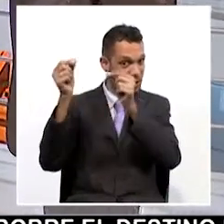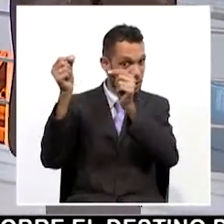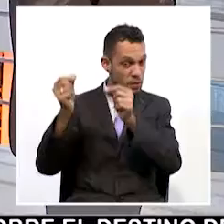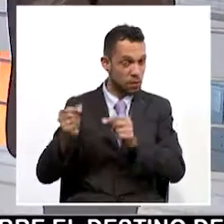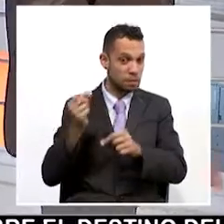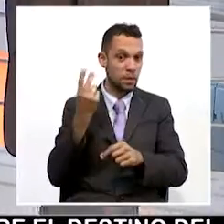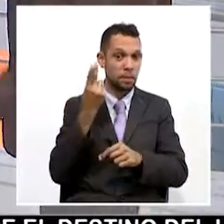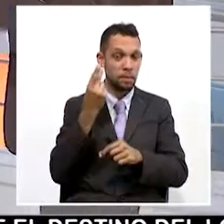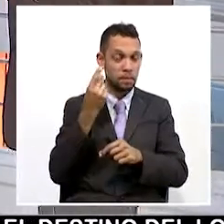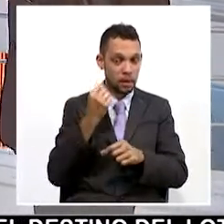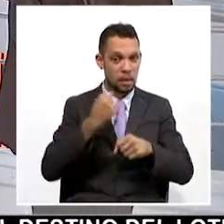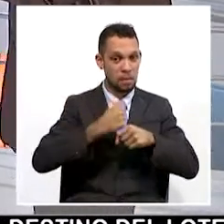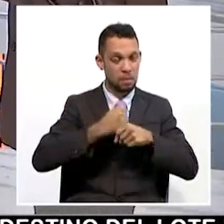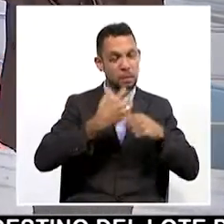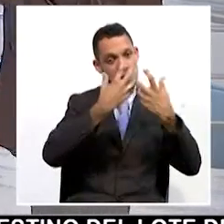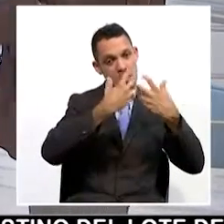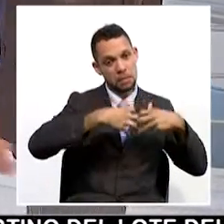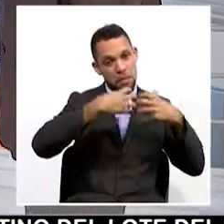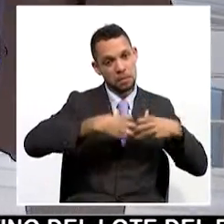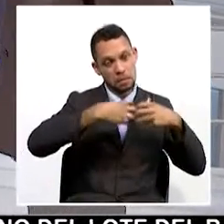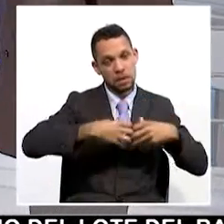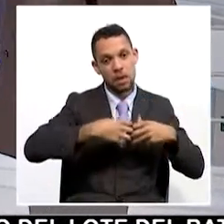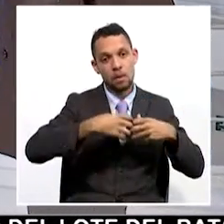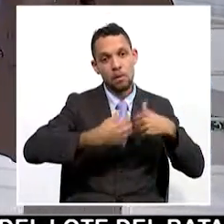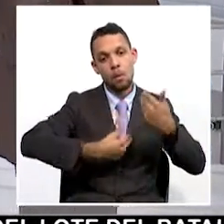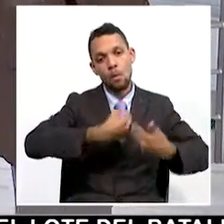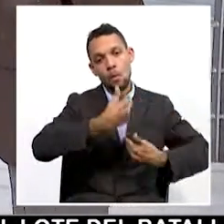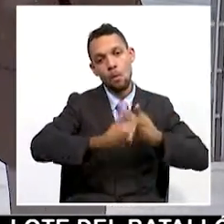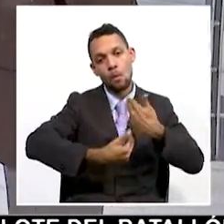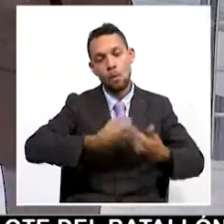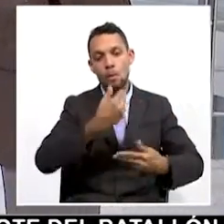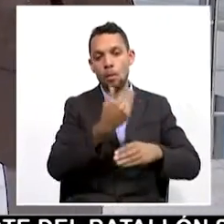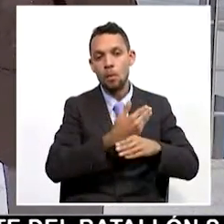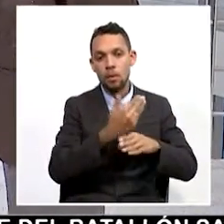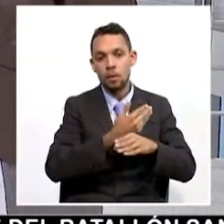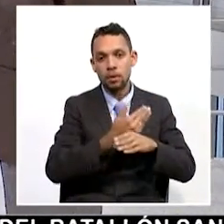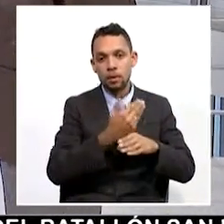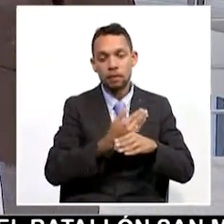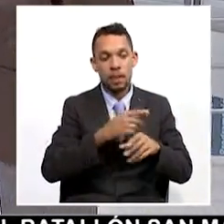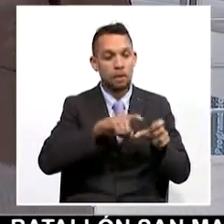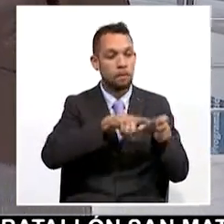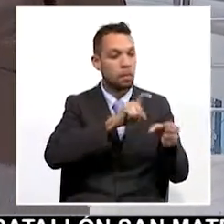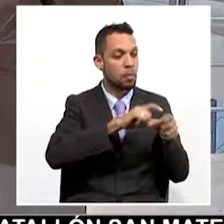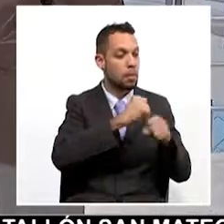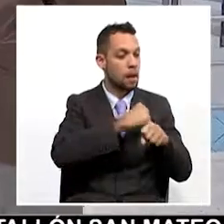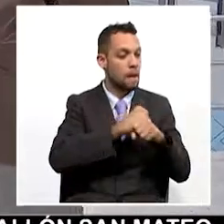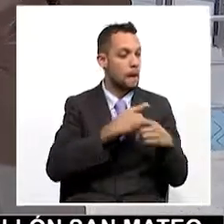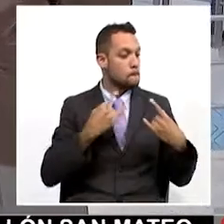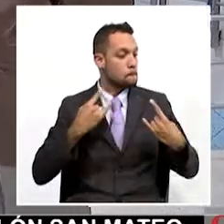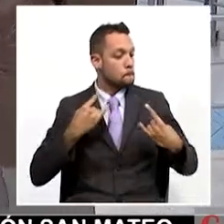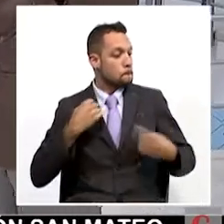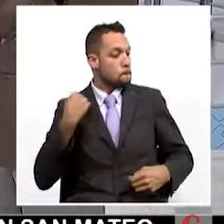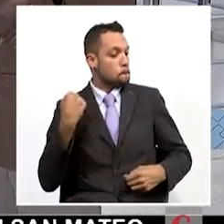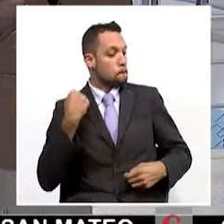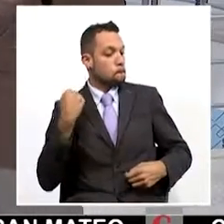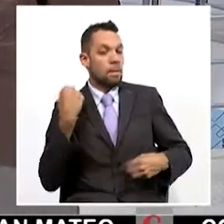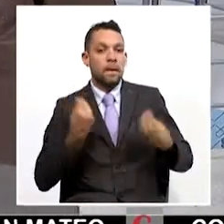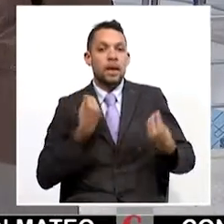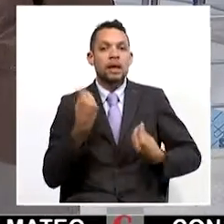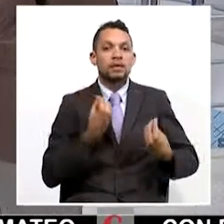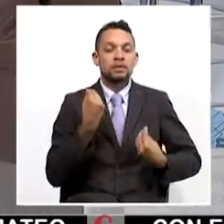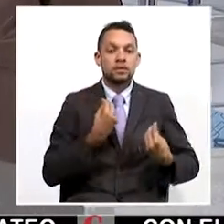pereirana desprovista y lógicamente allí vienen los problemas, especialmente el del desempleo, que tradicionalmente pues en los últimos